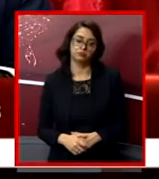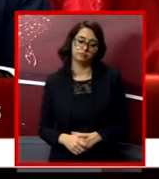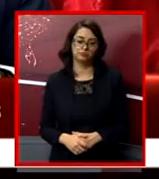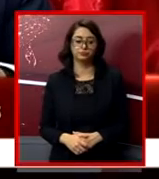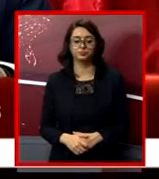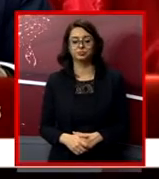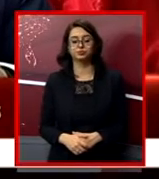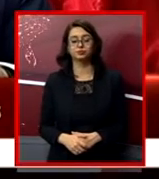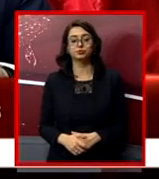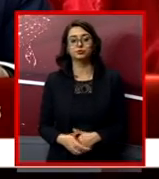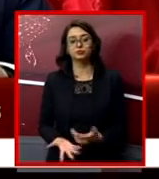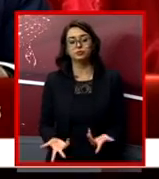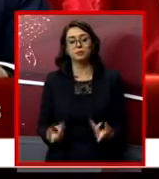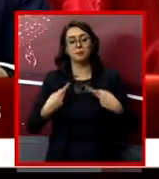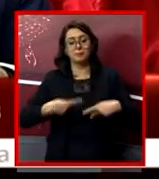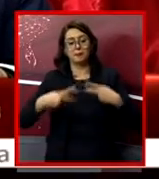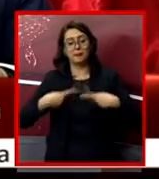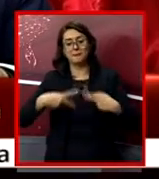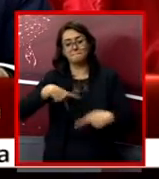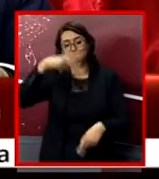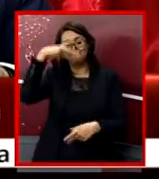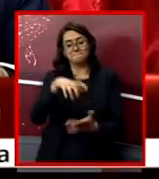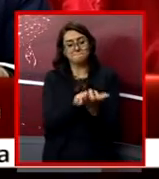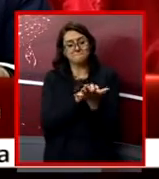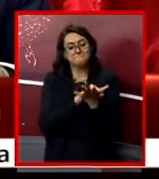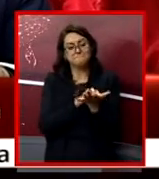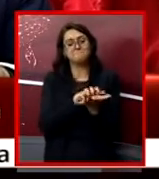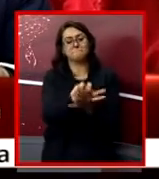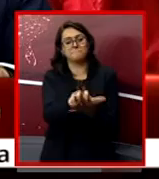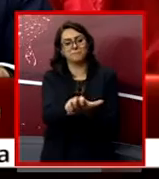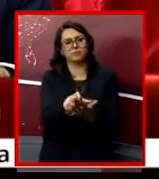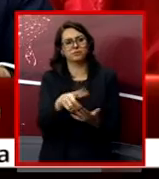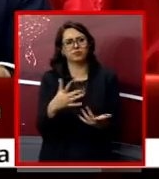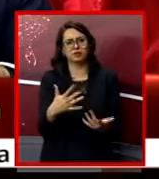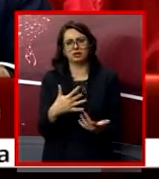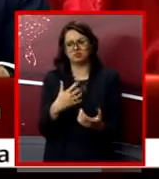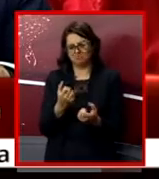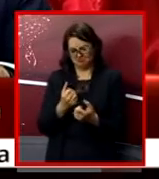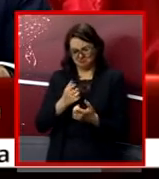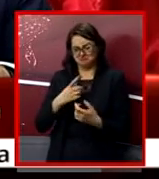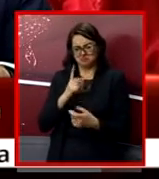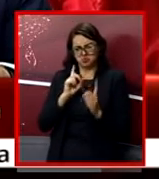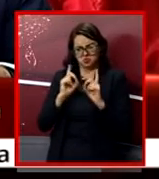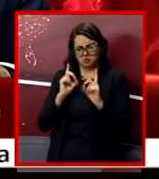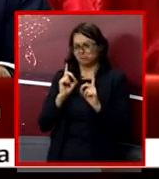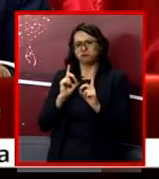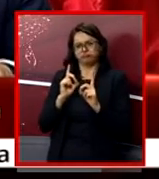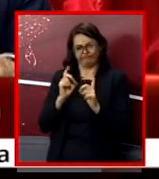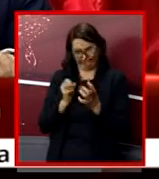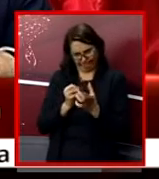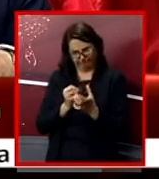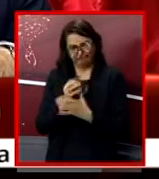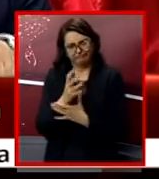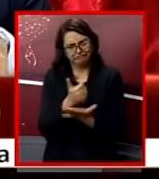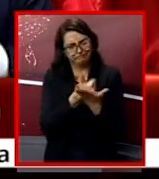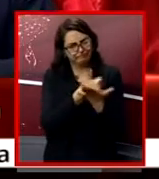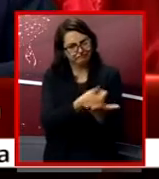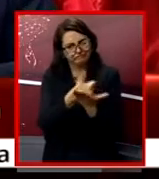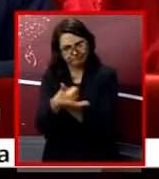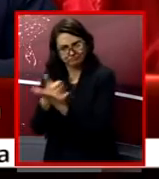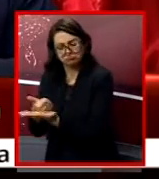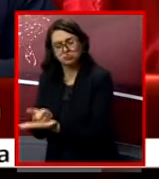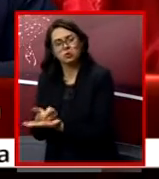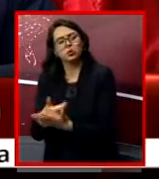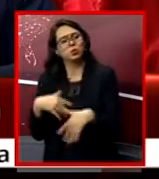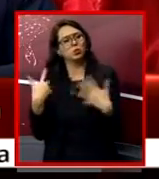A los cientos de miles de mexicanos que salieron sin dudar a ofrecer manos y aliento, nuestro reconocimiento y